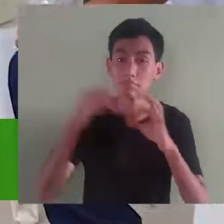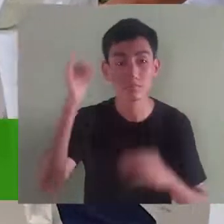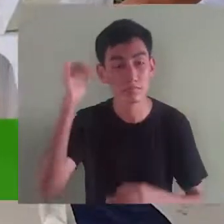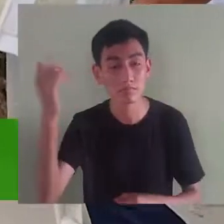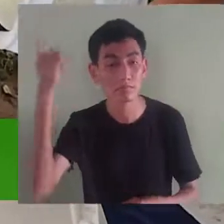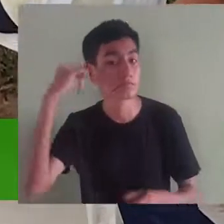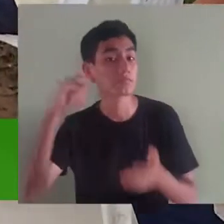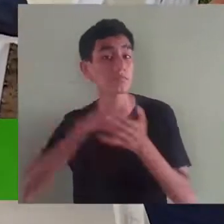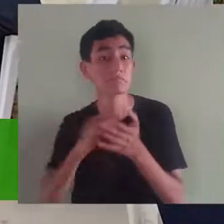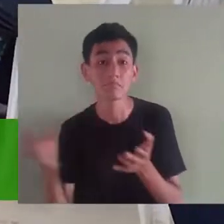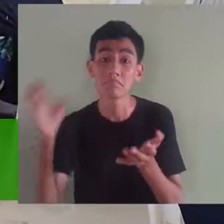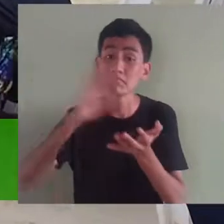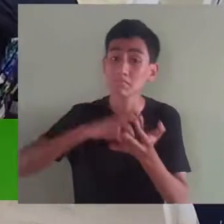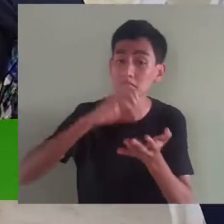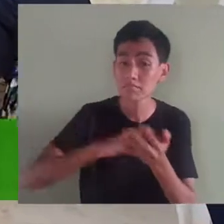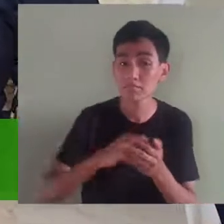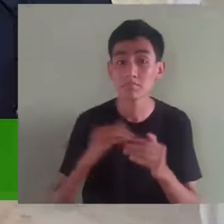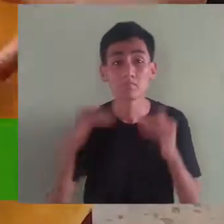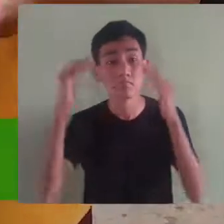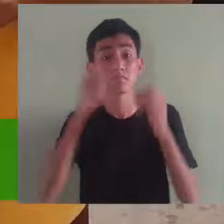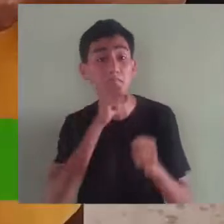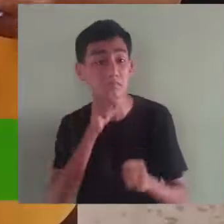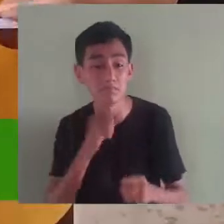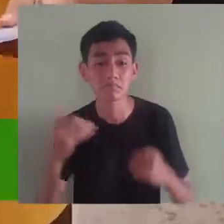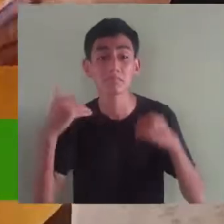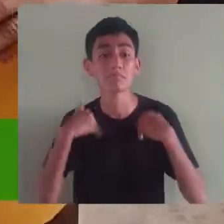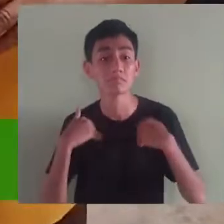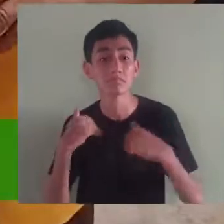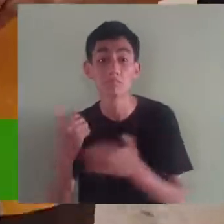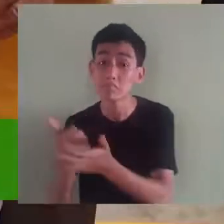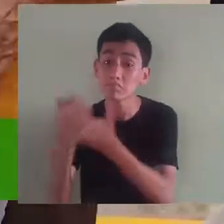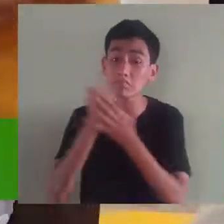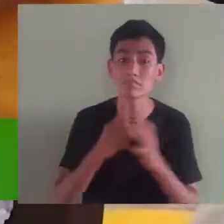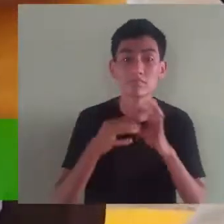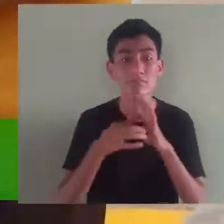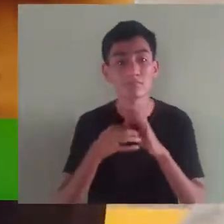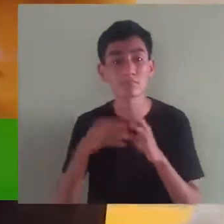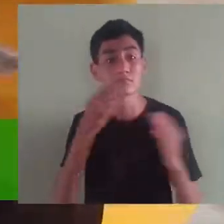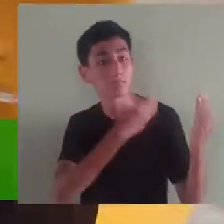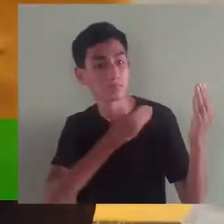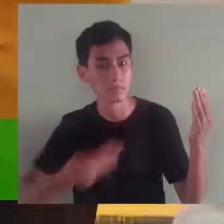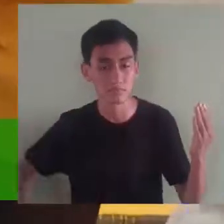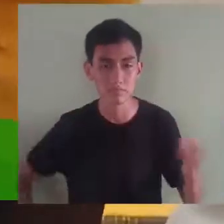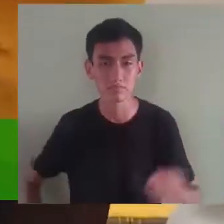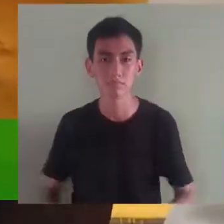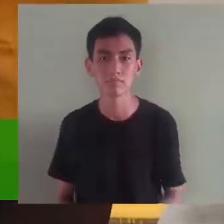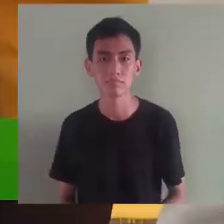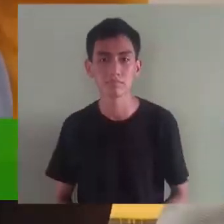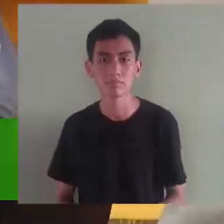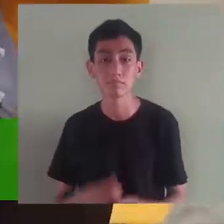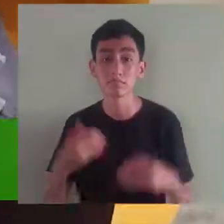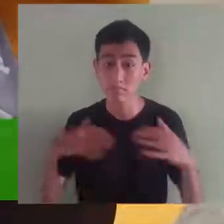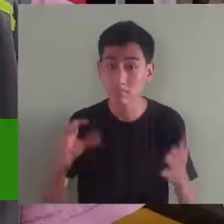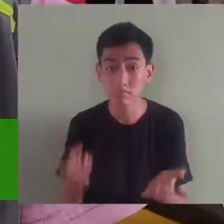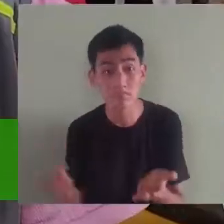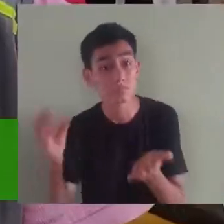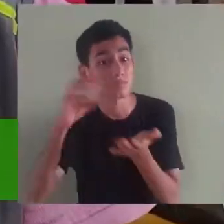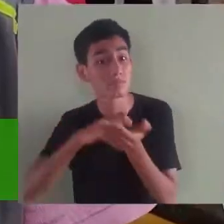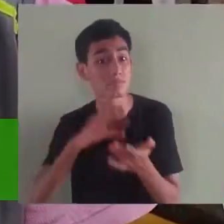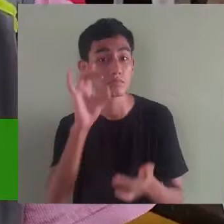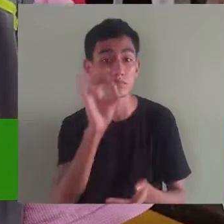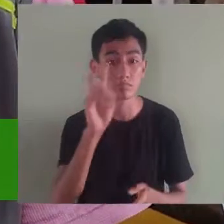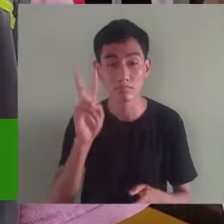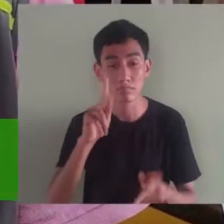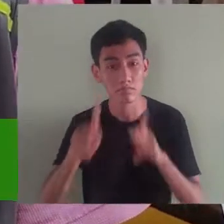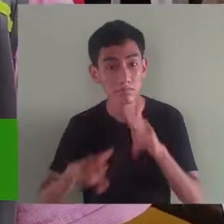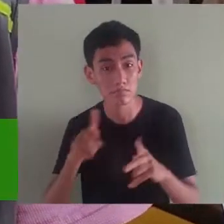mayores obtengan el apoyo económico del Estado. Hay un incremento de 82 usuarios, que ya suman